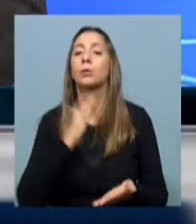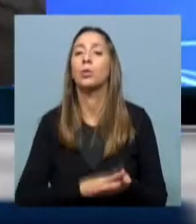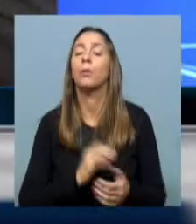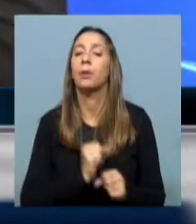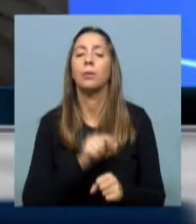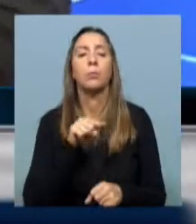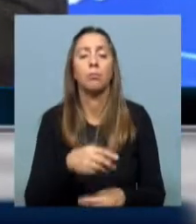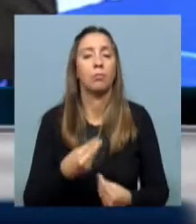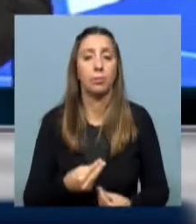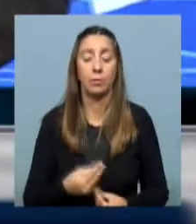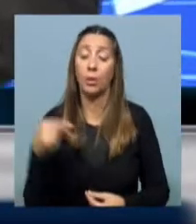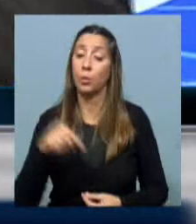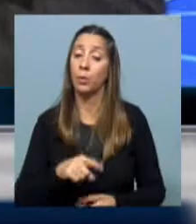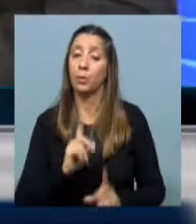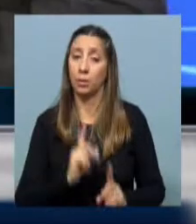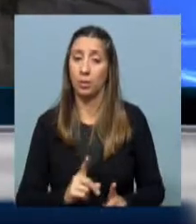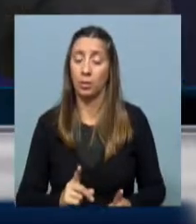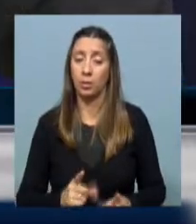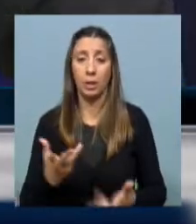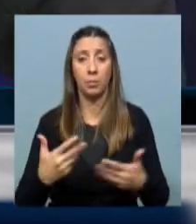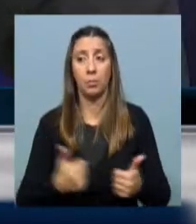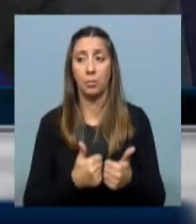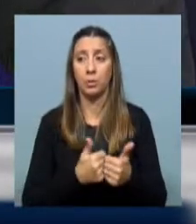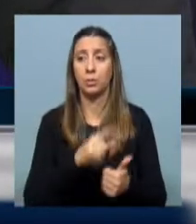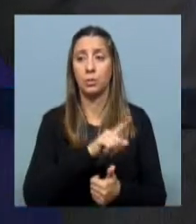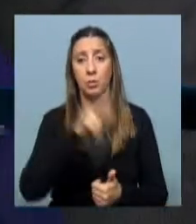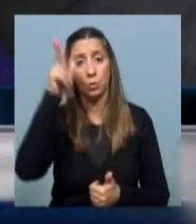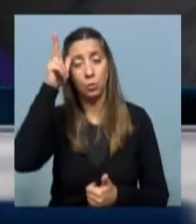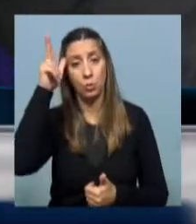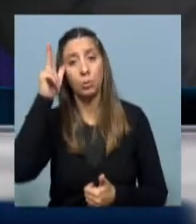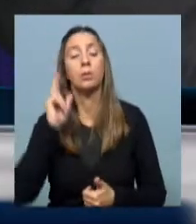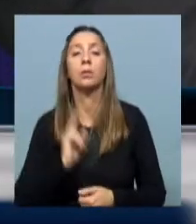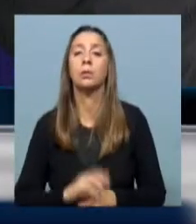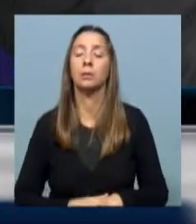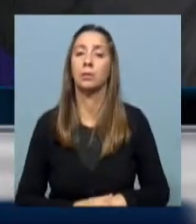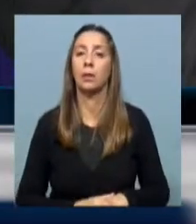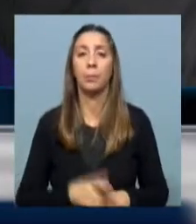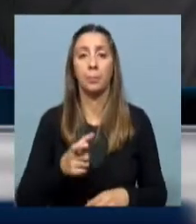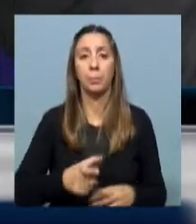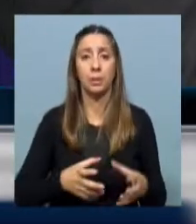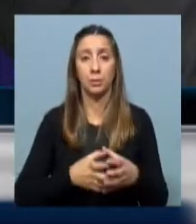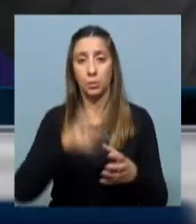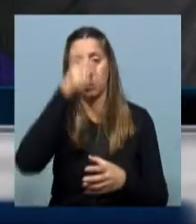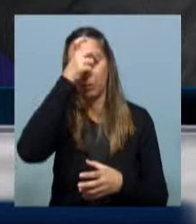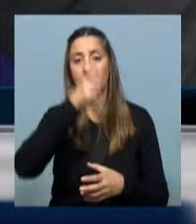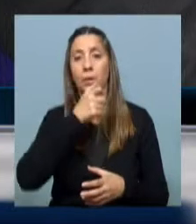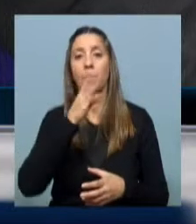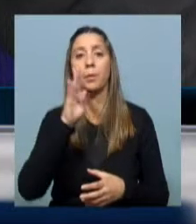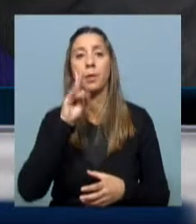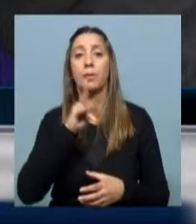tienen que desarrollar con la policía? Hoy también una quema controlada en la ruta 188, que acudía el personal de bomberos voluntarios de Batavia,